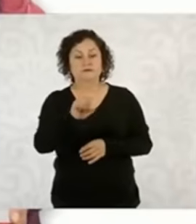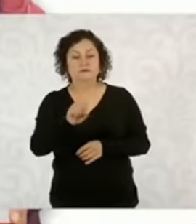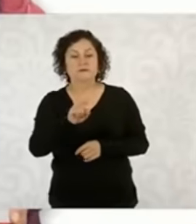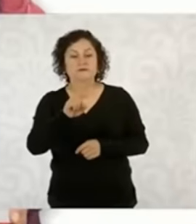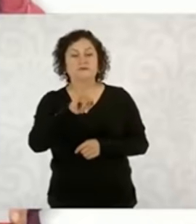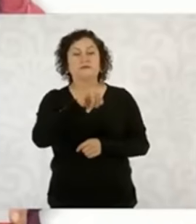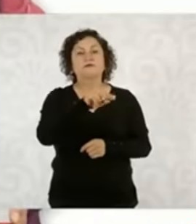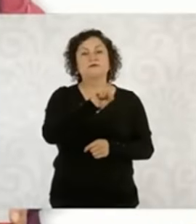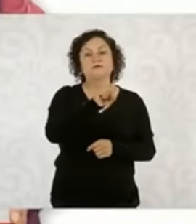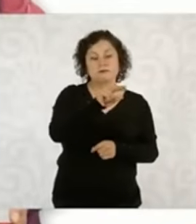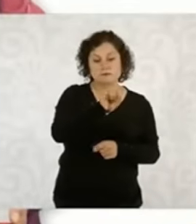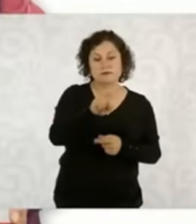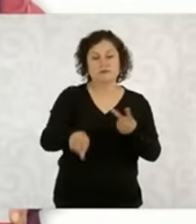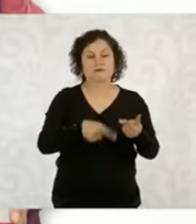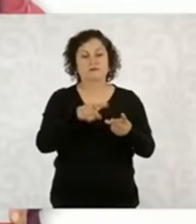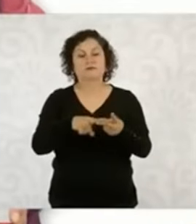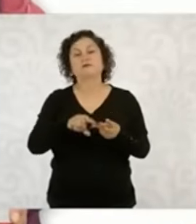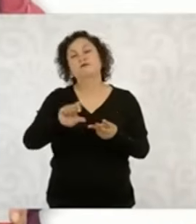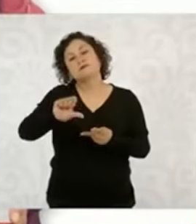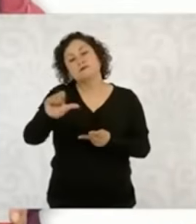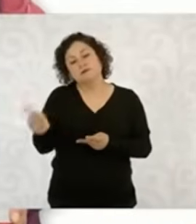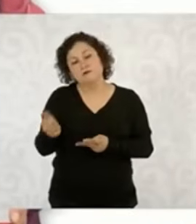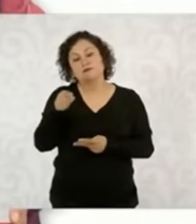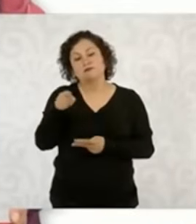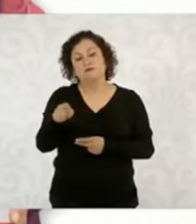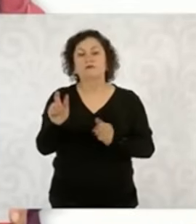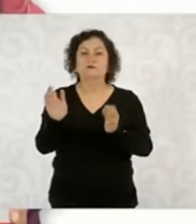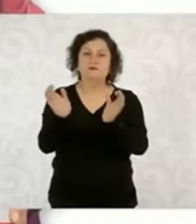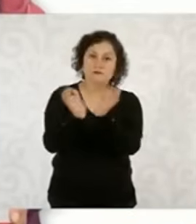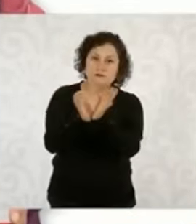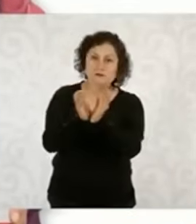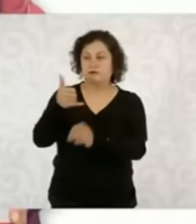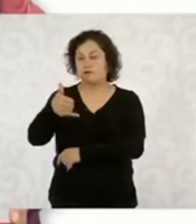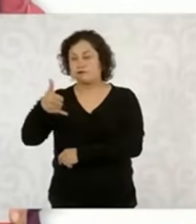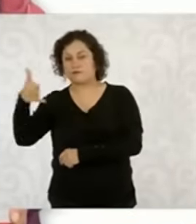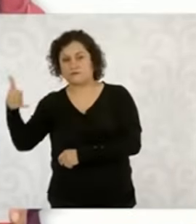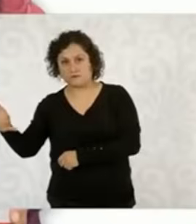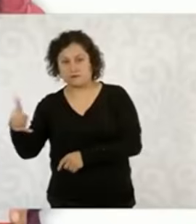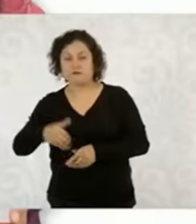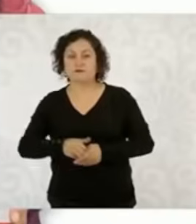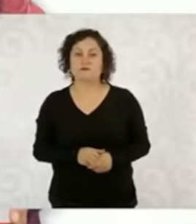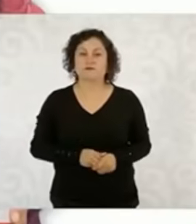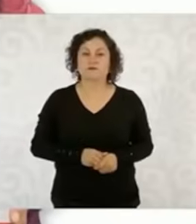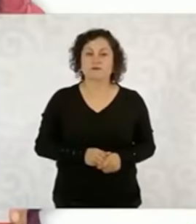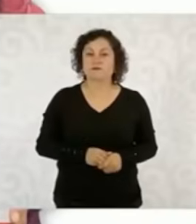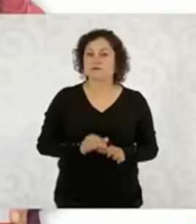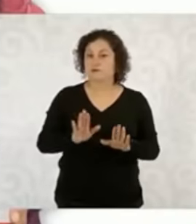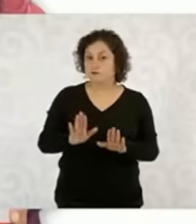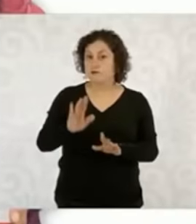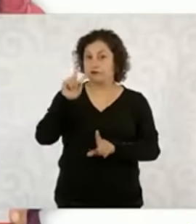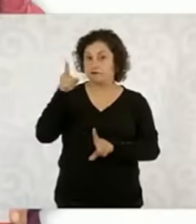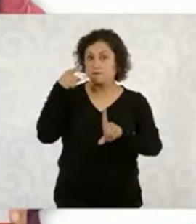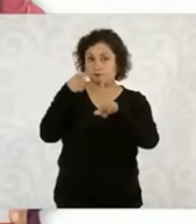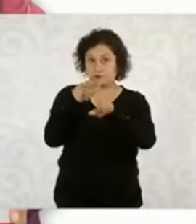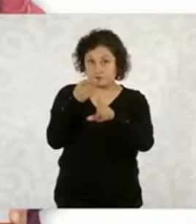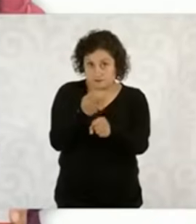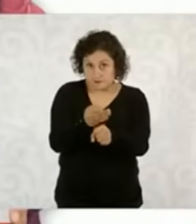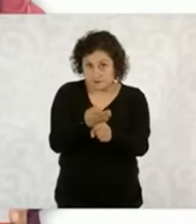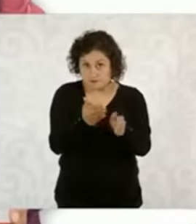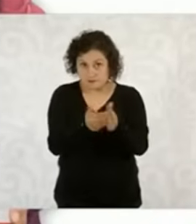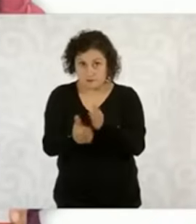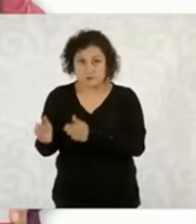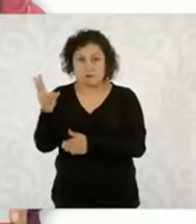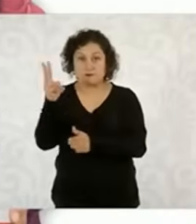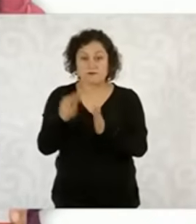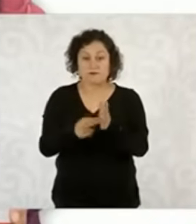a las instituciones que tienen que ver con la vivienda. De la meta que tenemos para 2025, de las